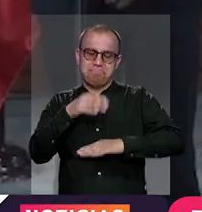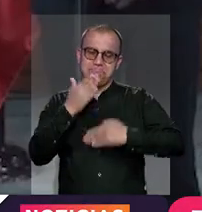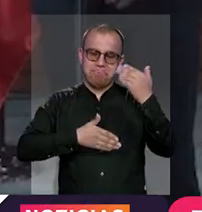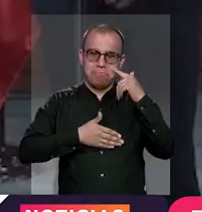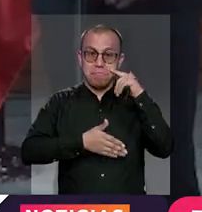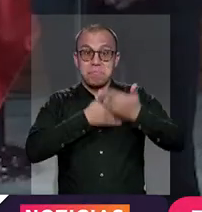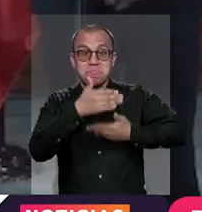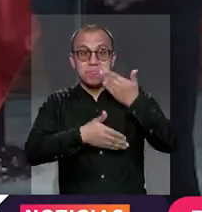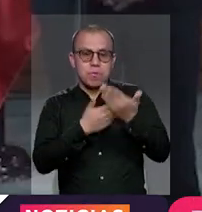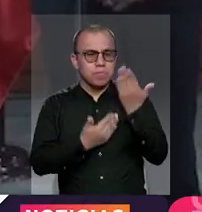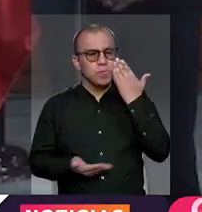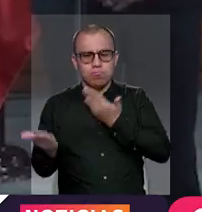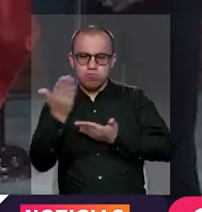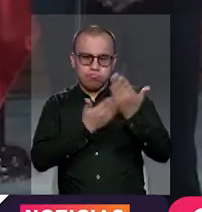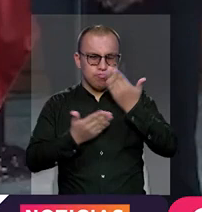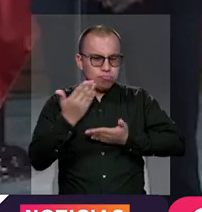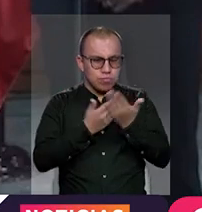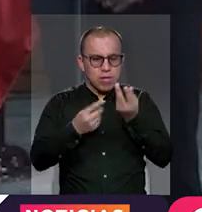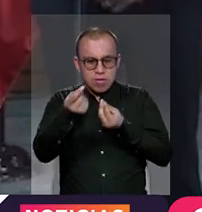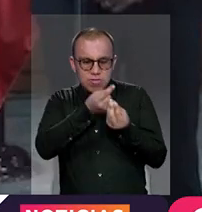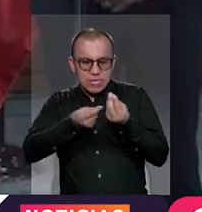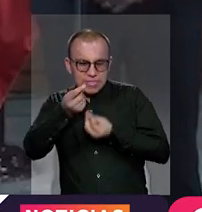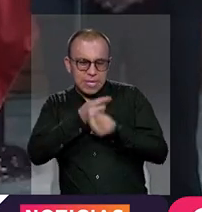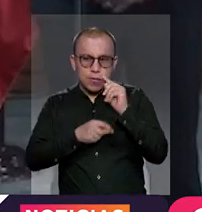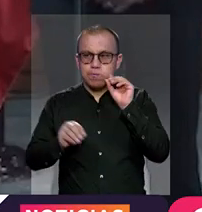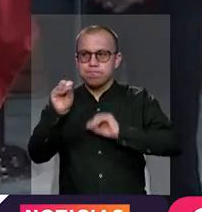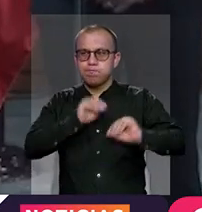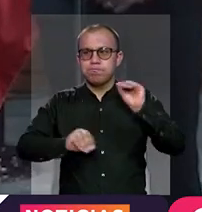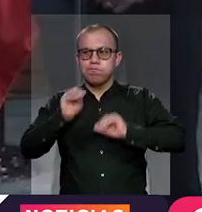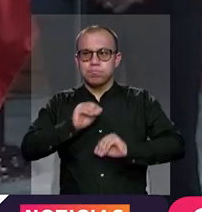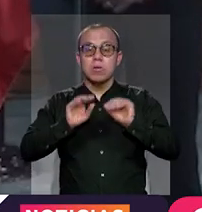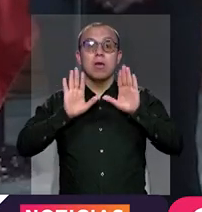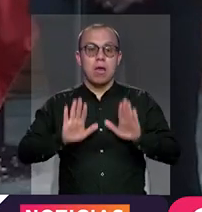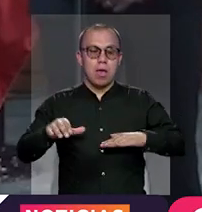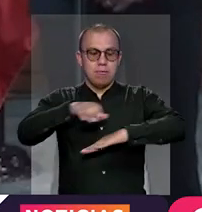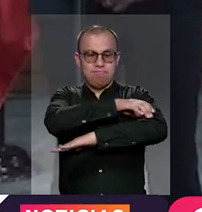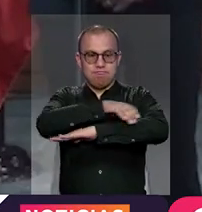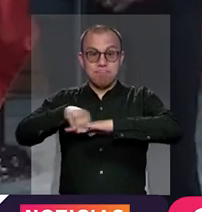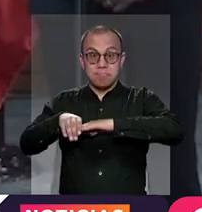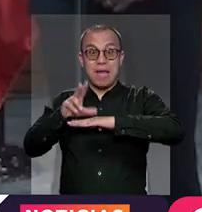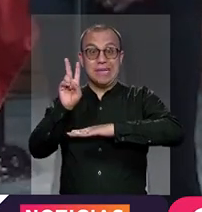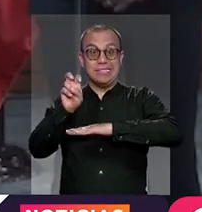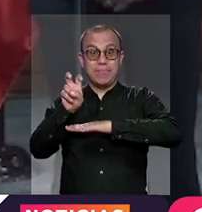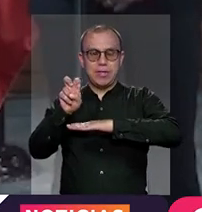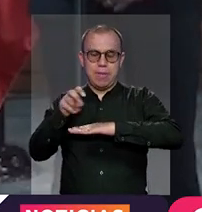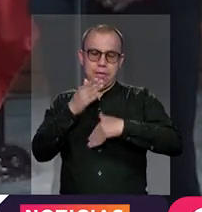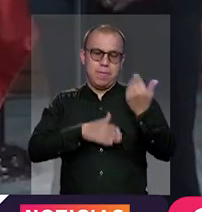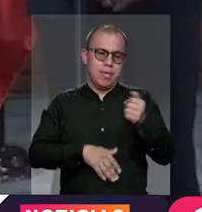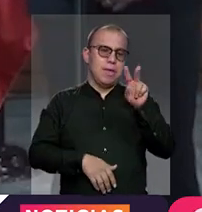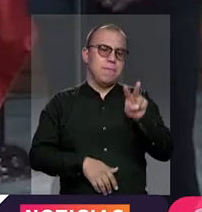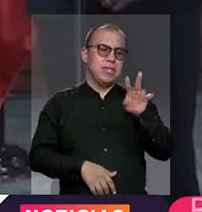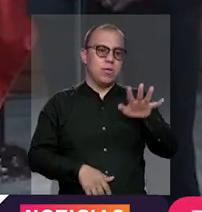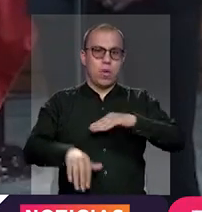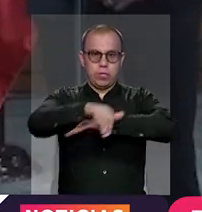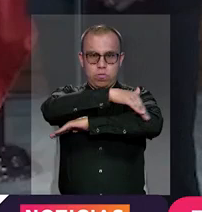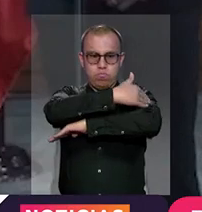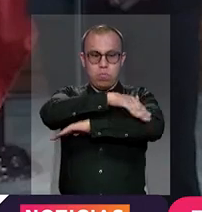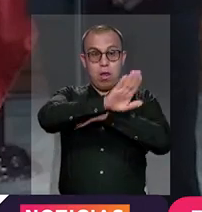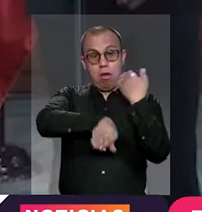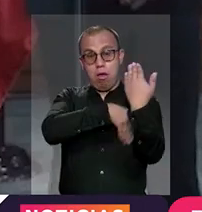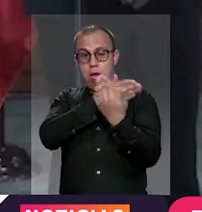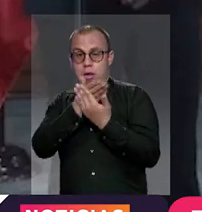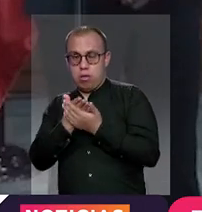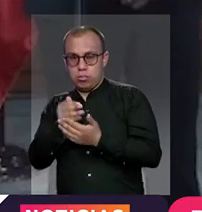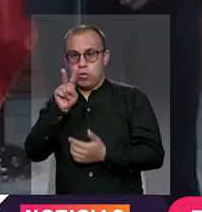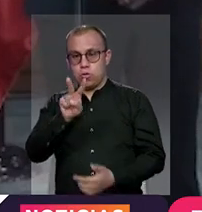del proceso de estudios y diseños de nuestro Corredor Verde Séptima. Eso quiere decir que la séptima va a quedar arreglada desde la calle 24 hasta la